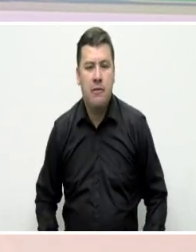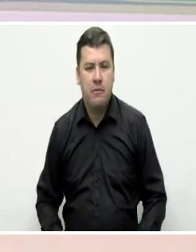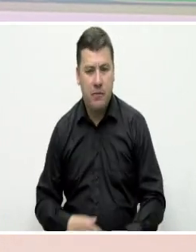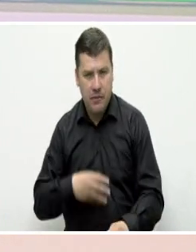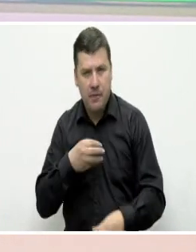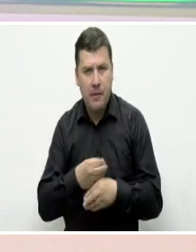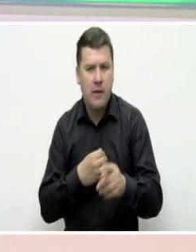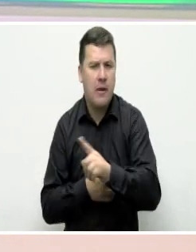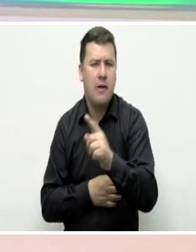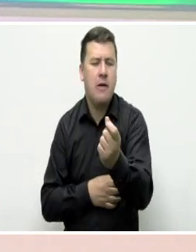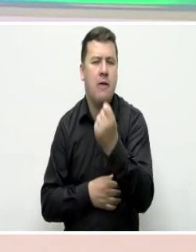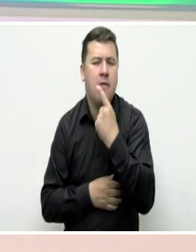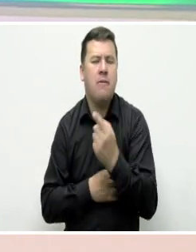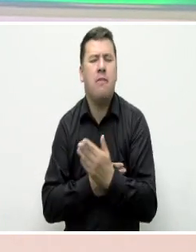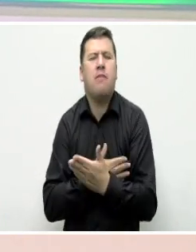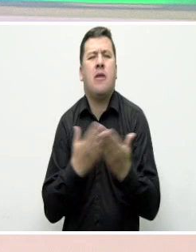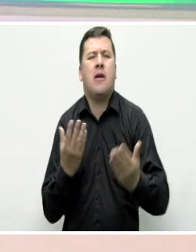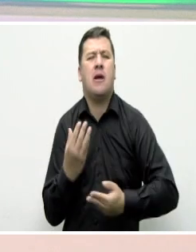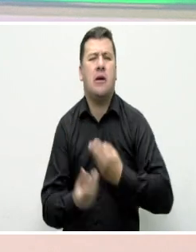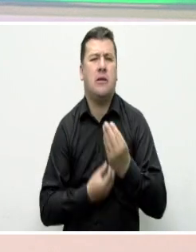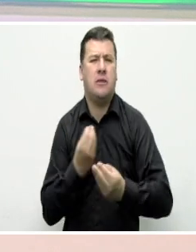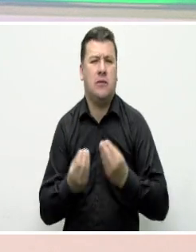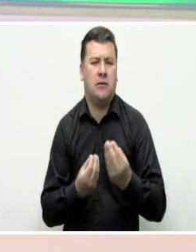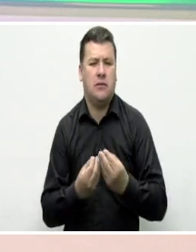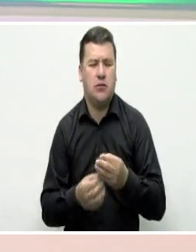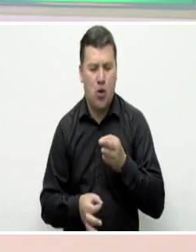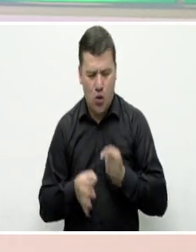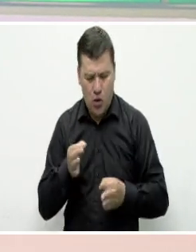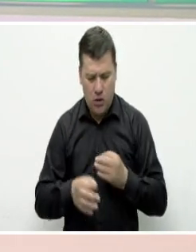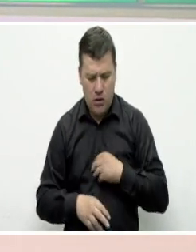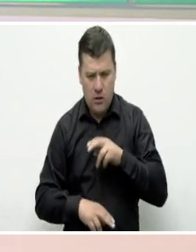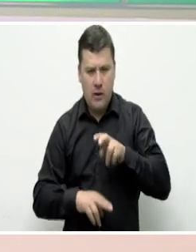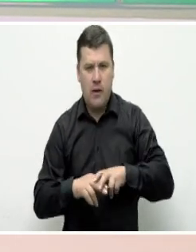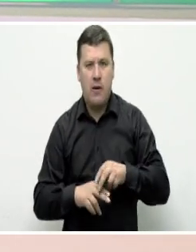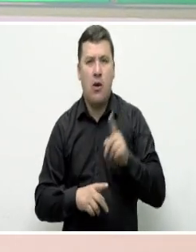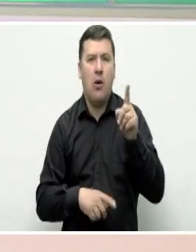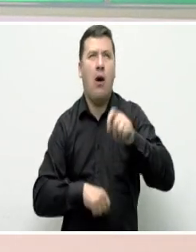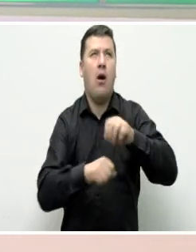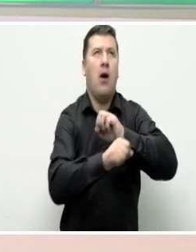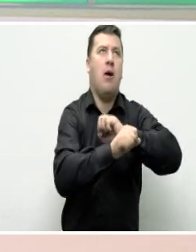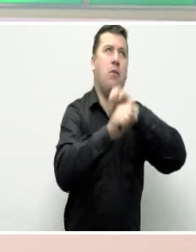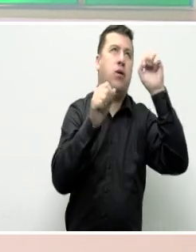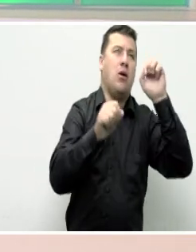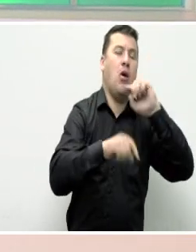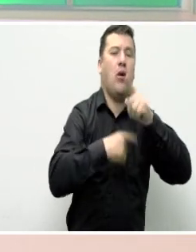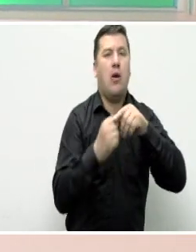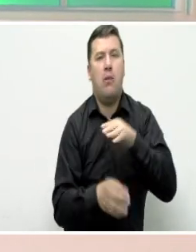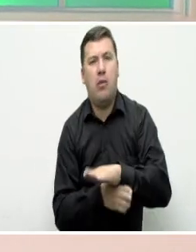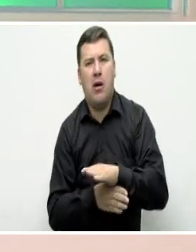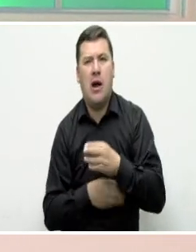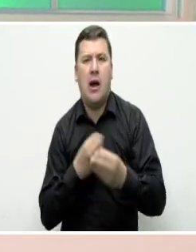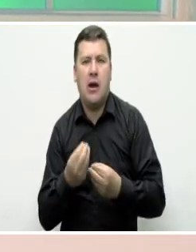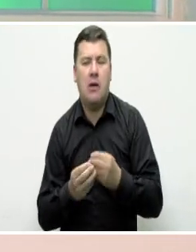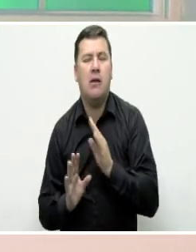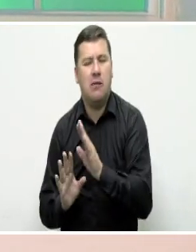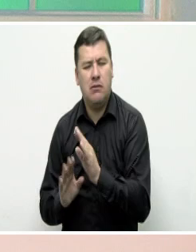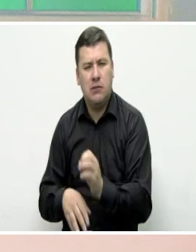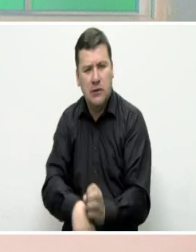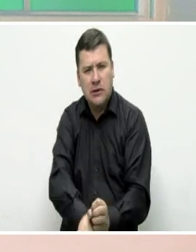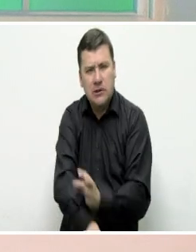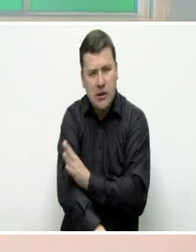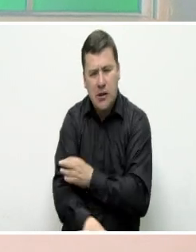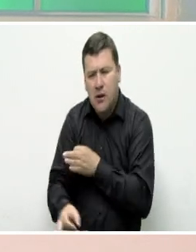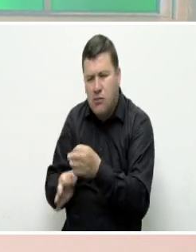adicionalmente nos preguntaban qué vamos a hacer con los jurados, que unos van por la mañana y otros por la tarde. Estamos